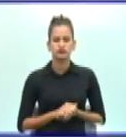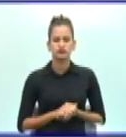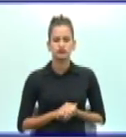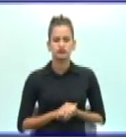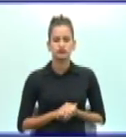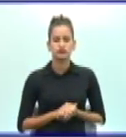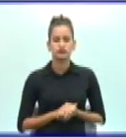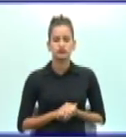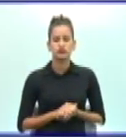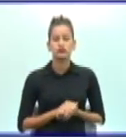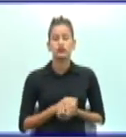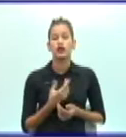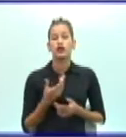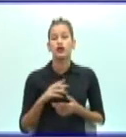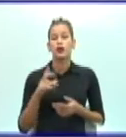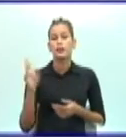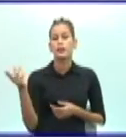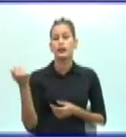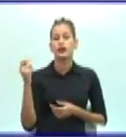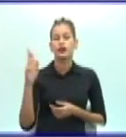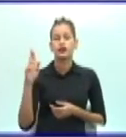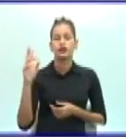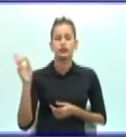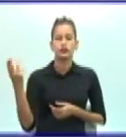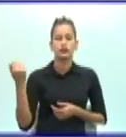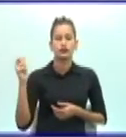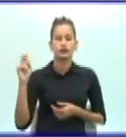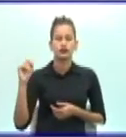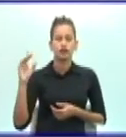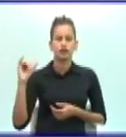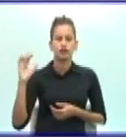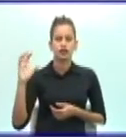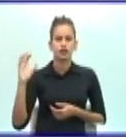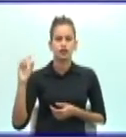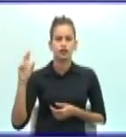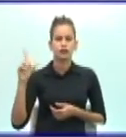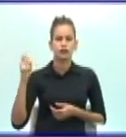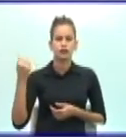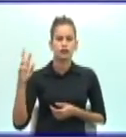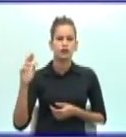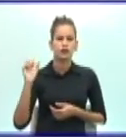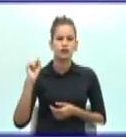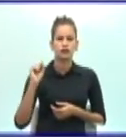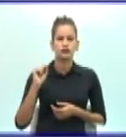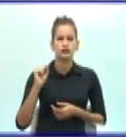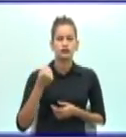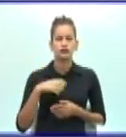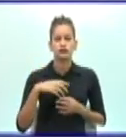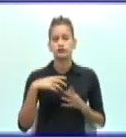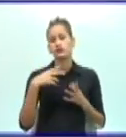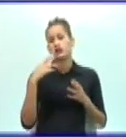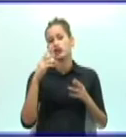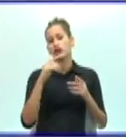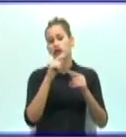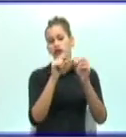Para trazar la perpendicular S a la recta R, que pasa por un punto que no está en